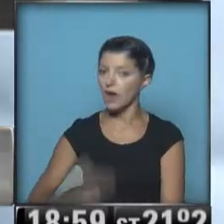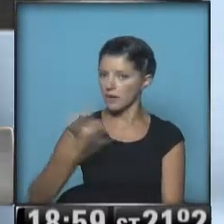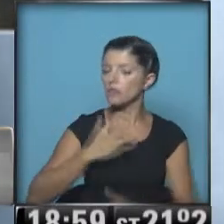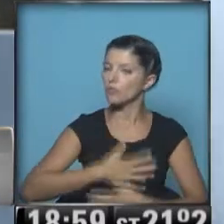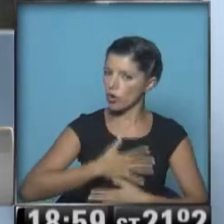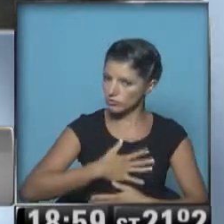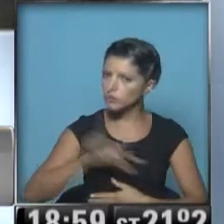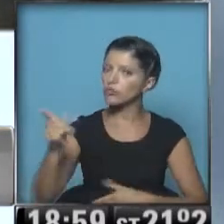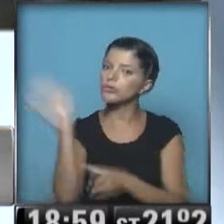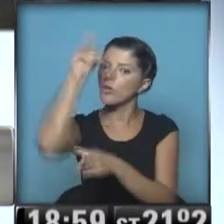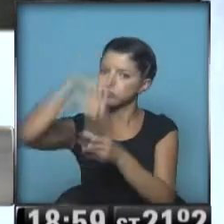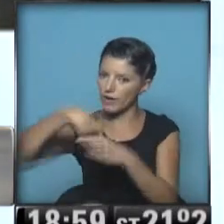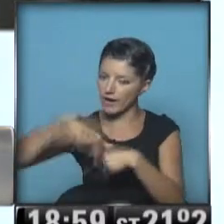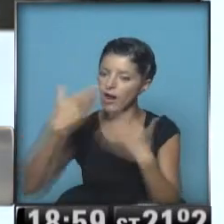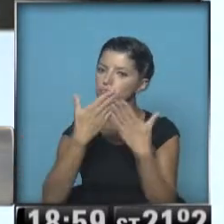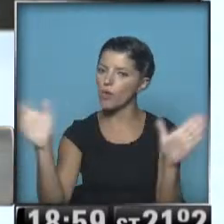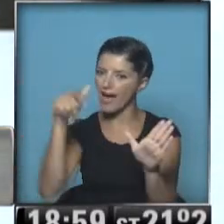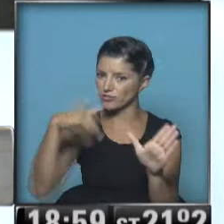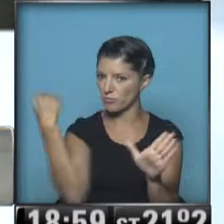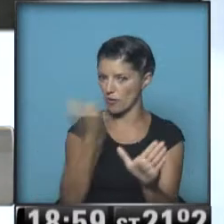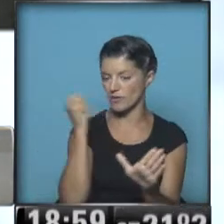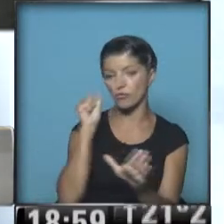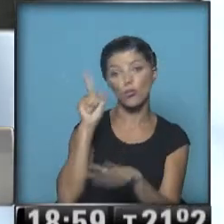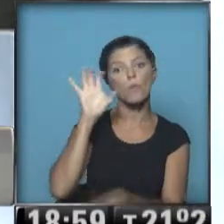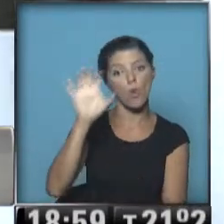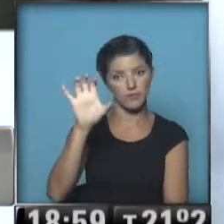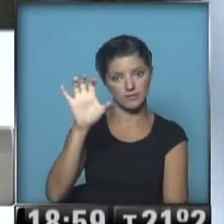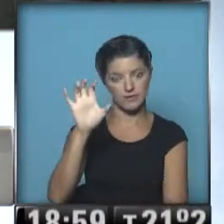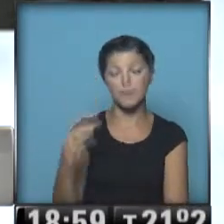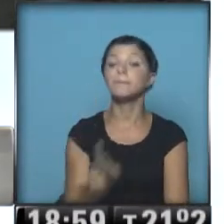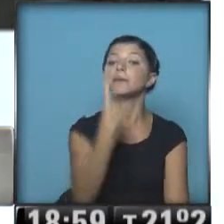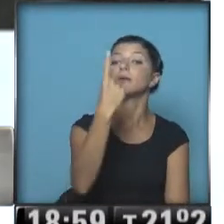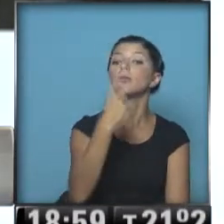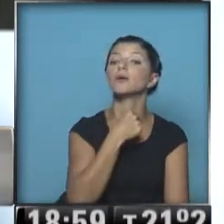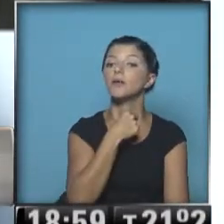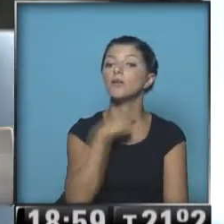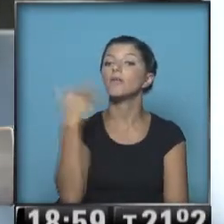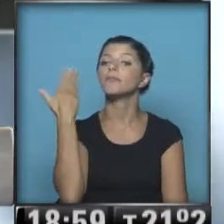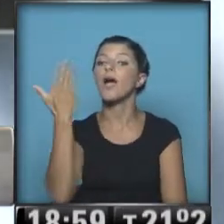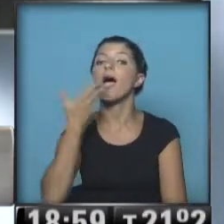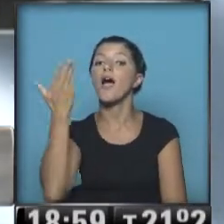que nos acompañe en la inauguración de esta obra tan importante para su provincia. Bueno, primero que hable